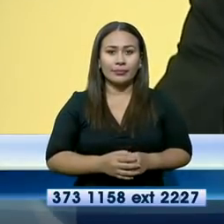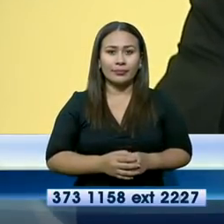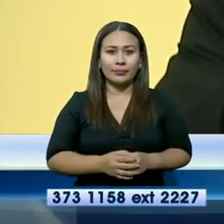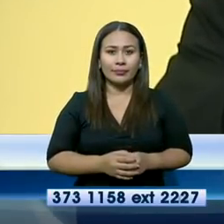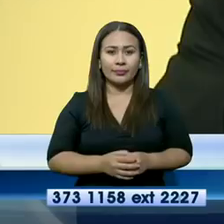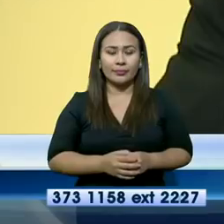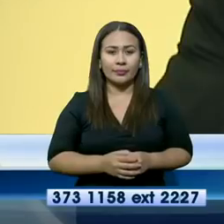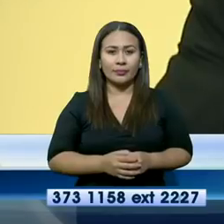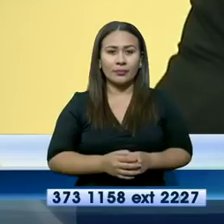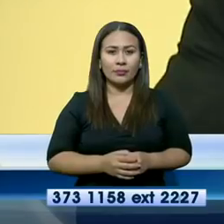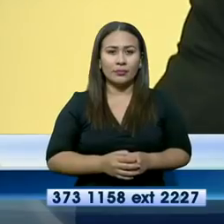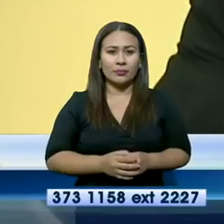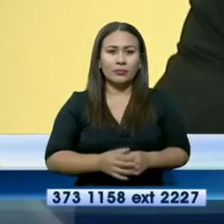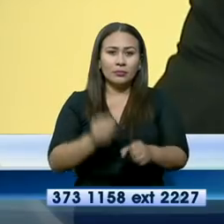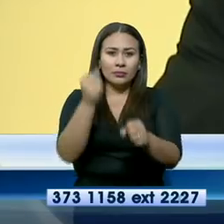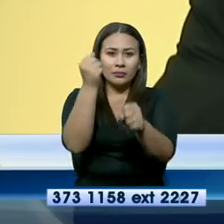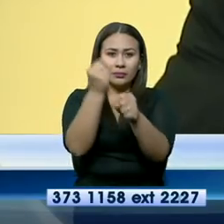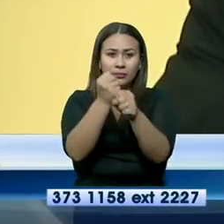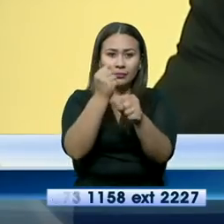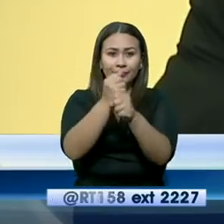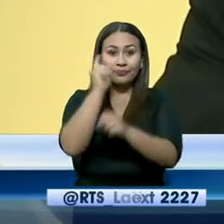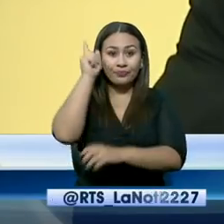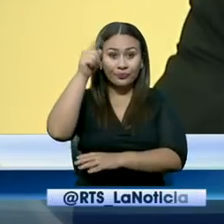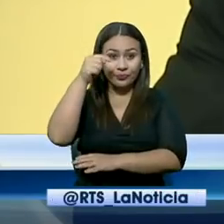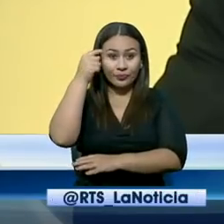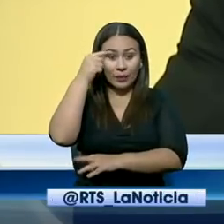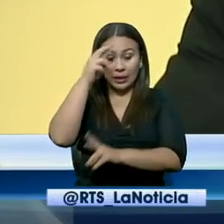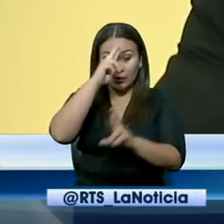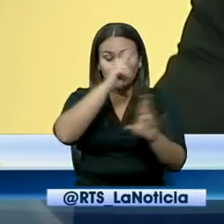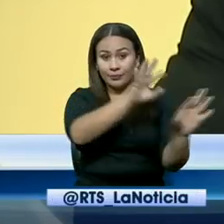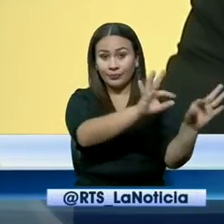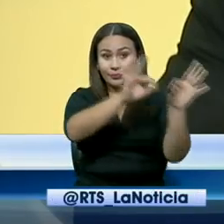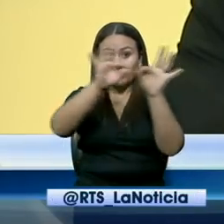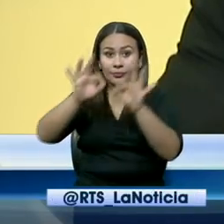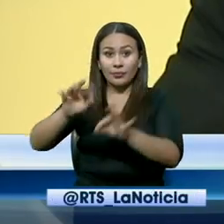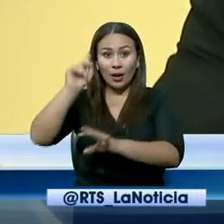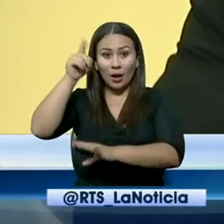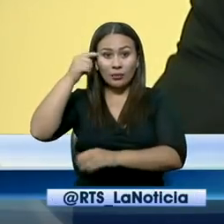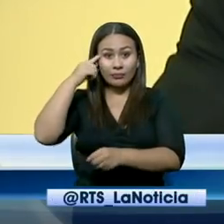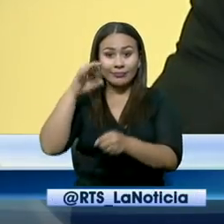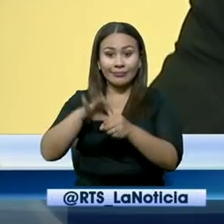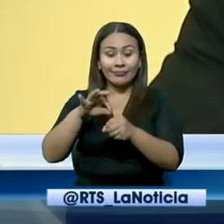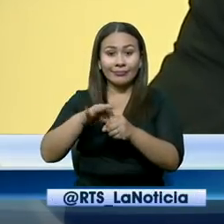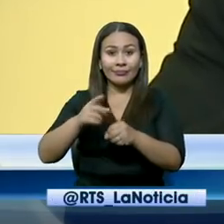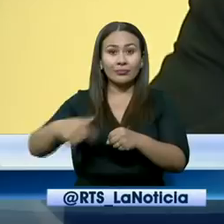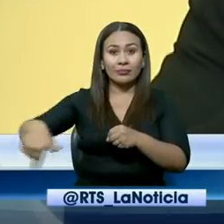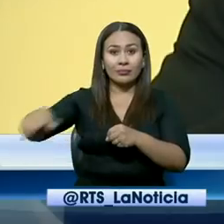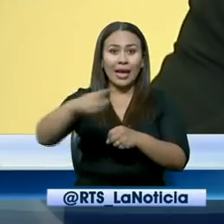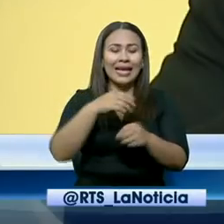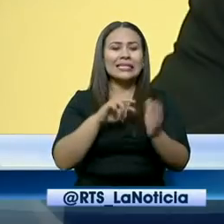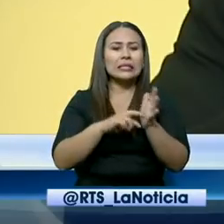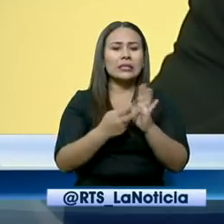la función pública, la dignidad que uno obtiene en elecciones, no es una carrera.